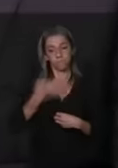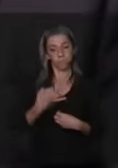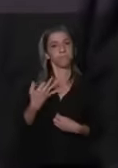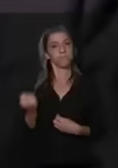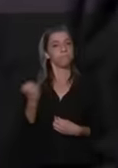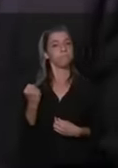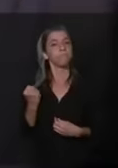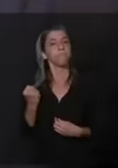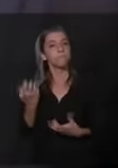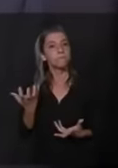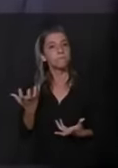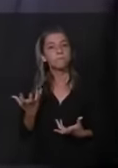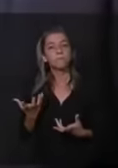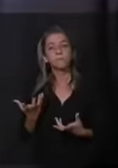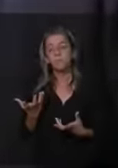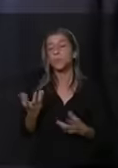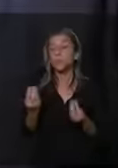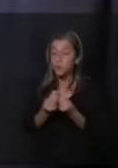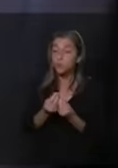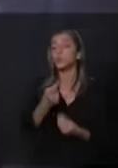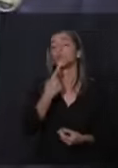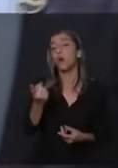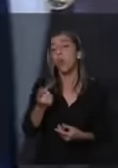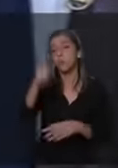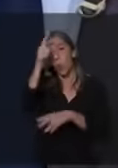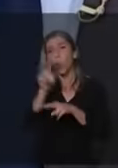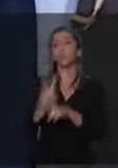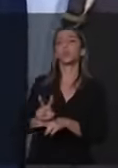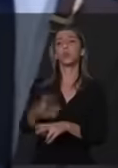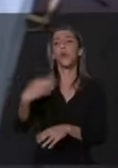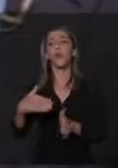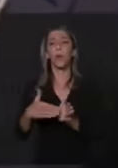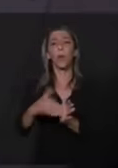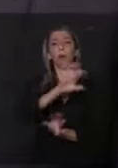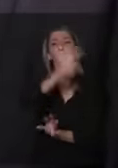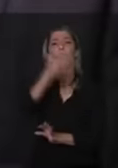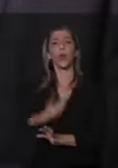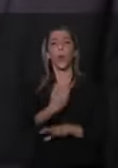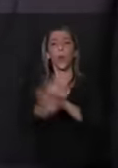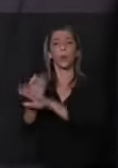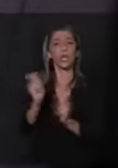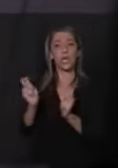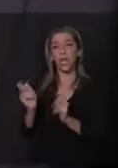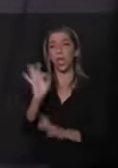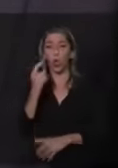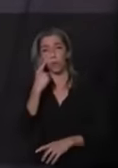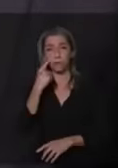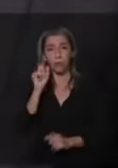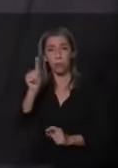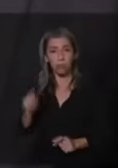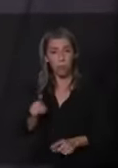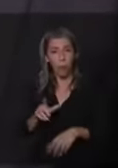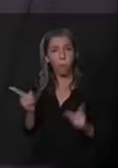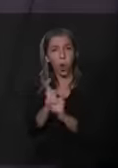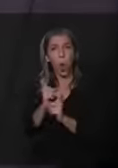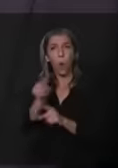como plantean que seguridad es un tema de gobernadores o en muchos lugares de intendentes, para mí no. Para mí